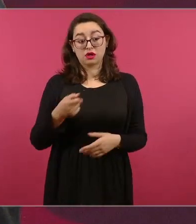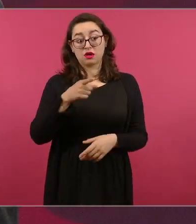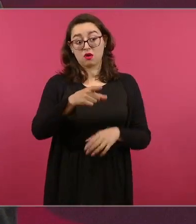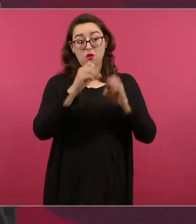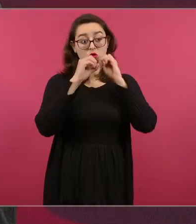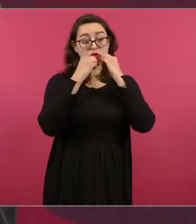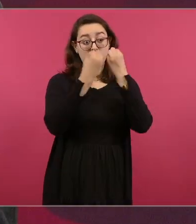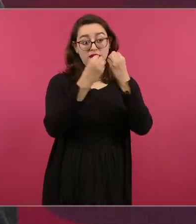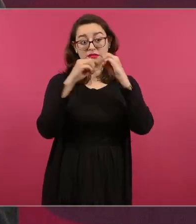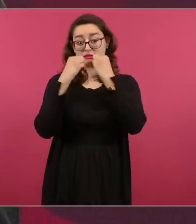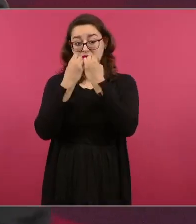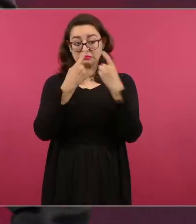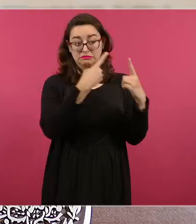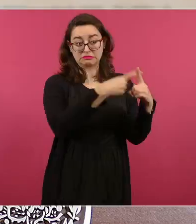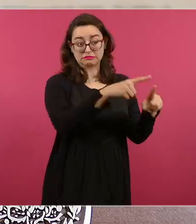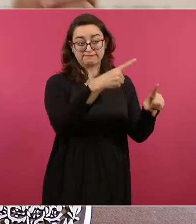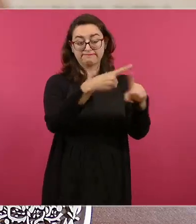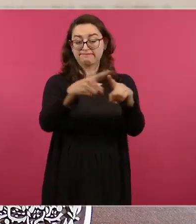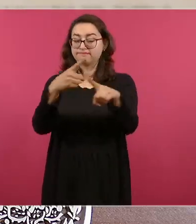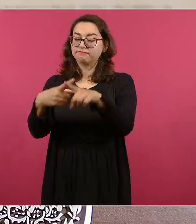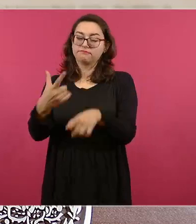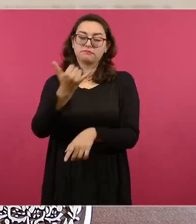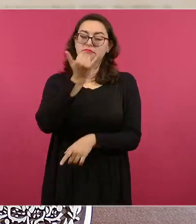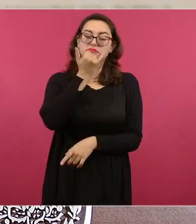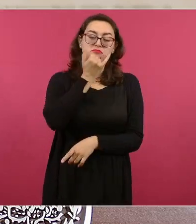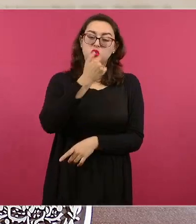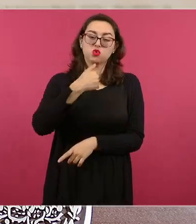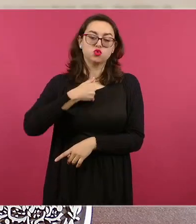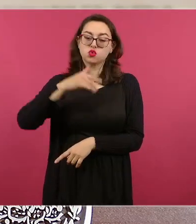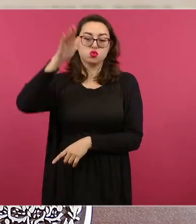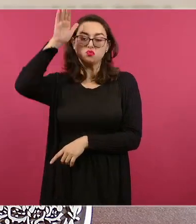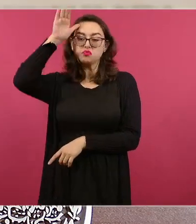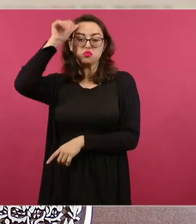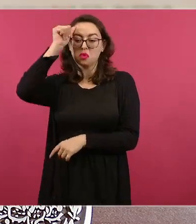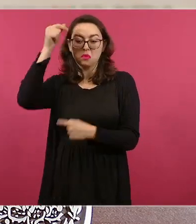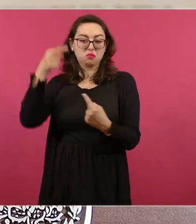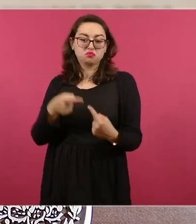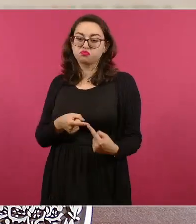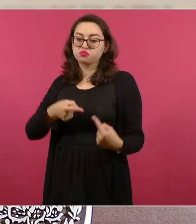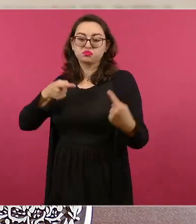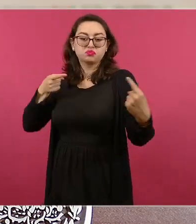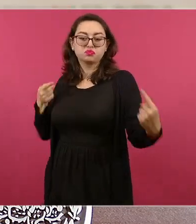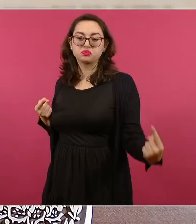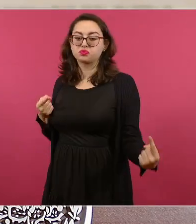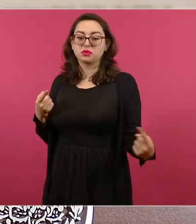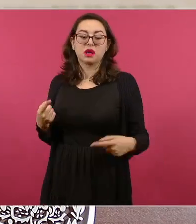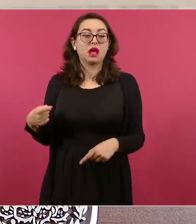diferencias. Estas organizaciones, la mayoría de estas organizaciones,